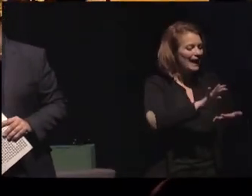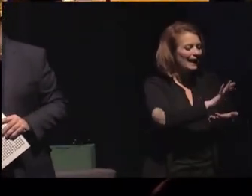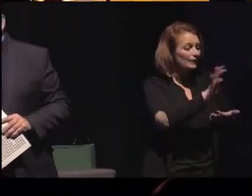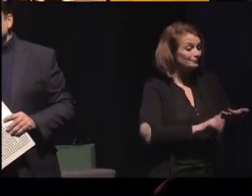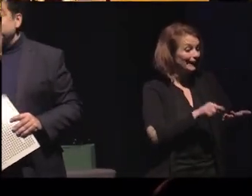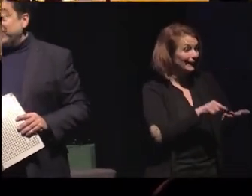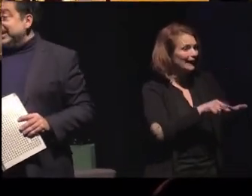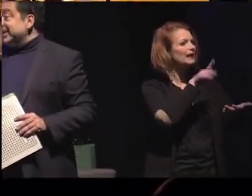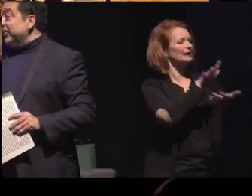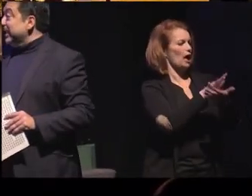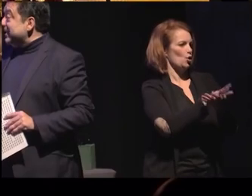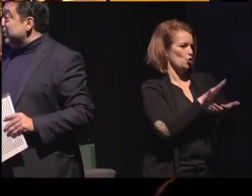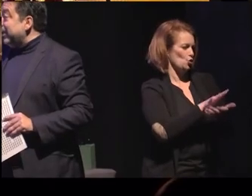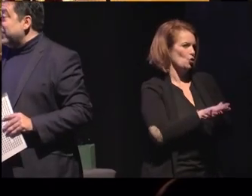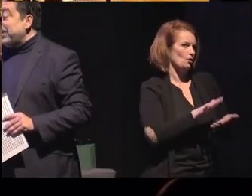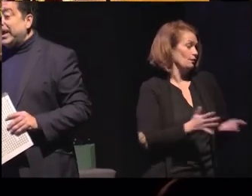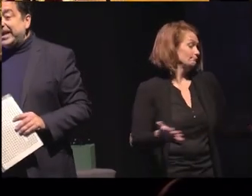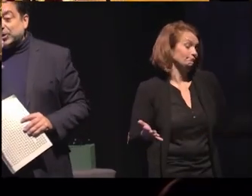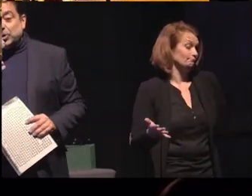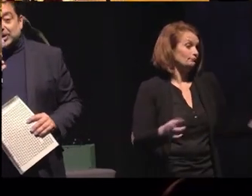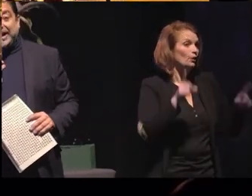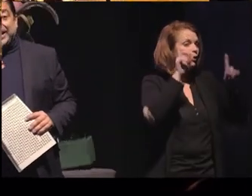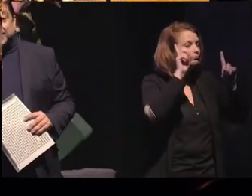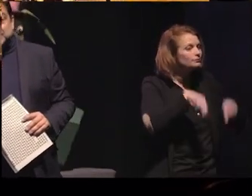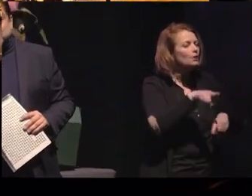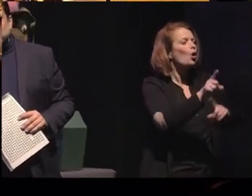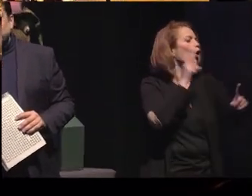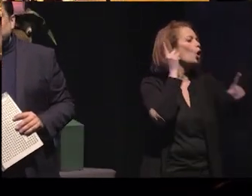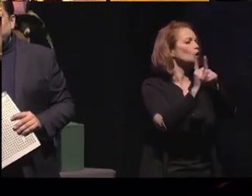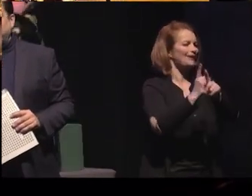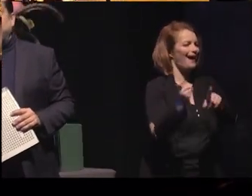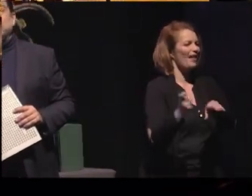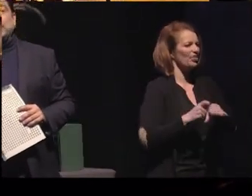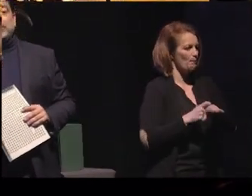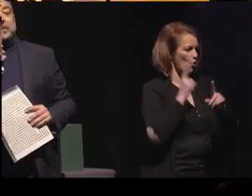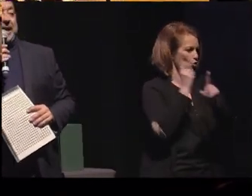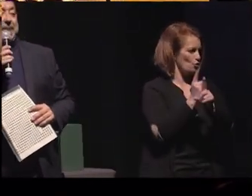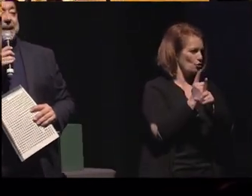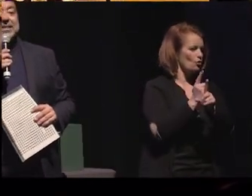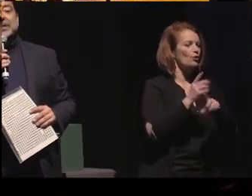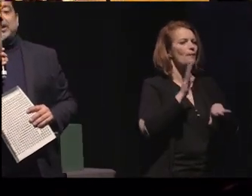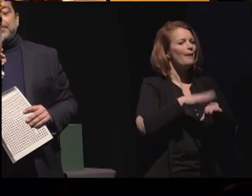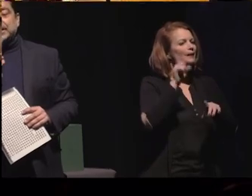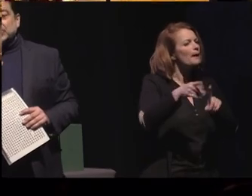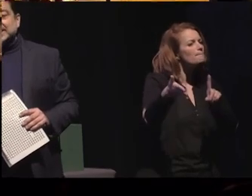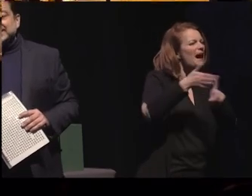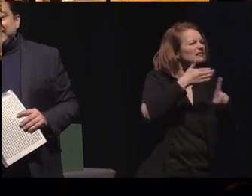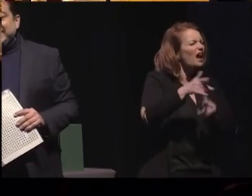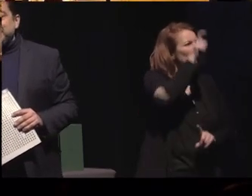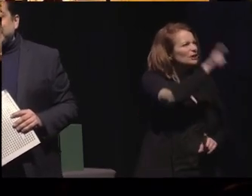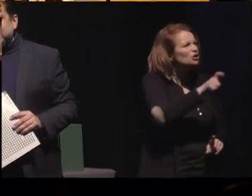es, pues casi no podía ser de otra forma, un alegato contra el racismo, un alegato contra el maltrato a las